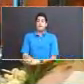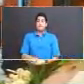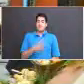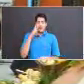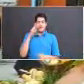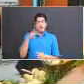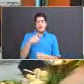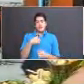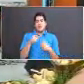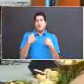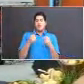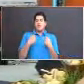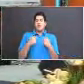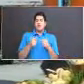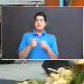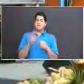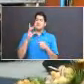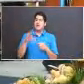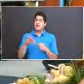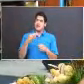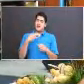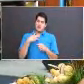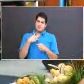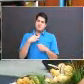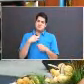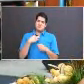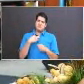Mire, yo lo hago y algo me tiene que pasar.